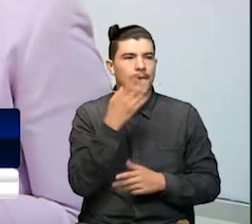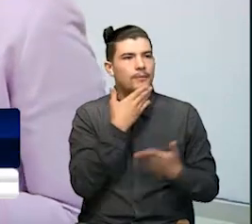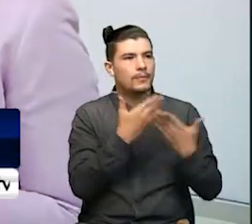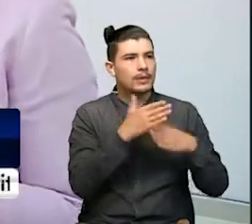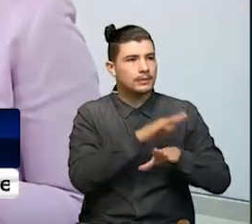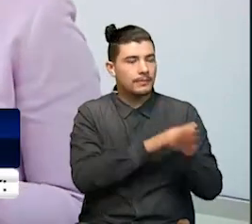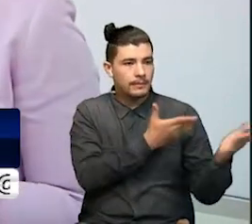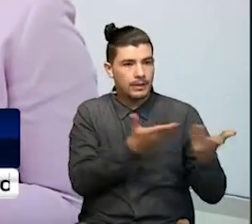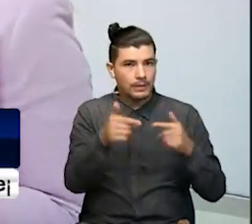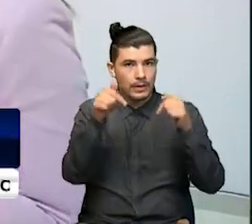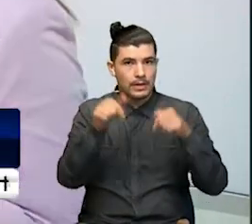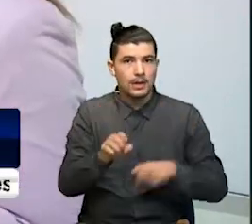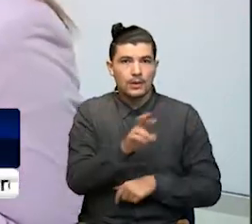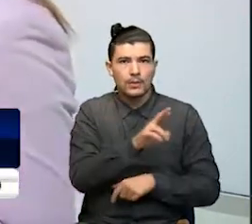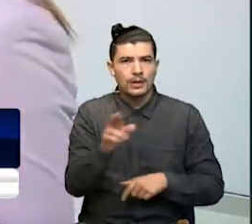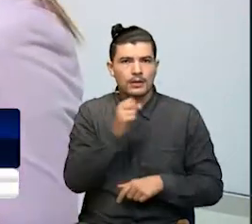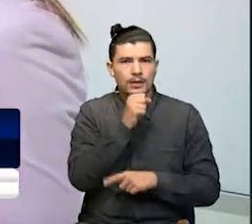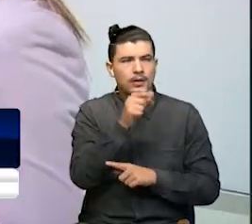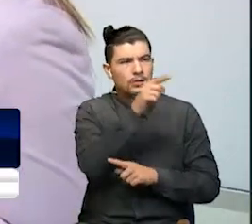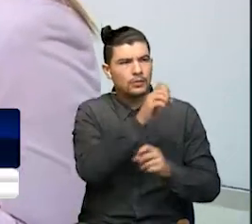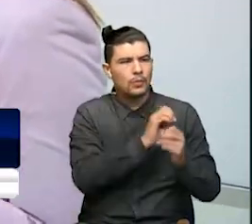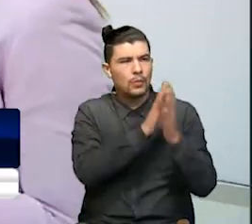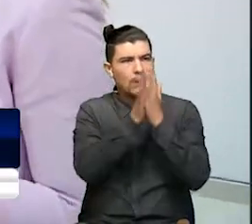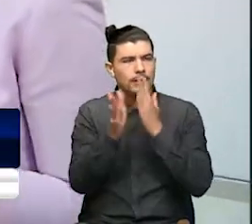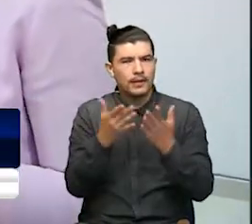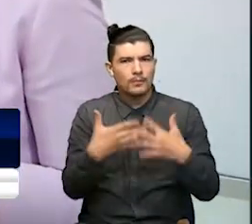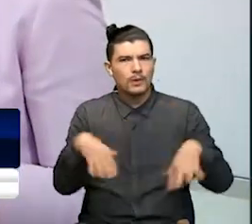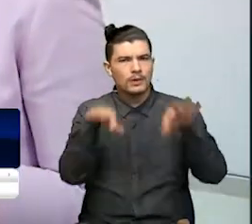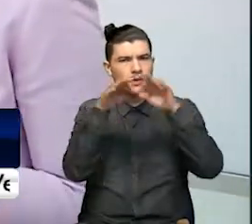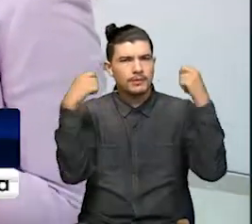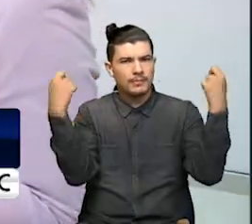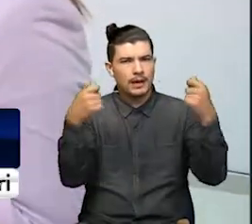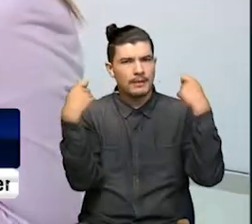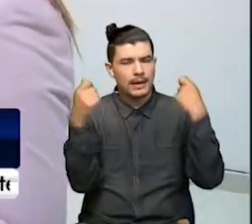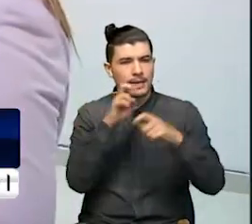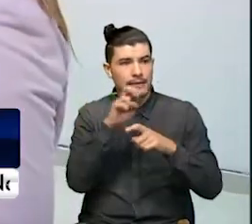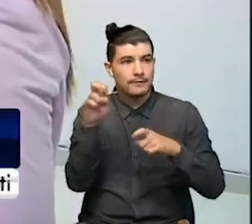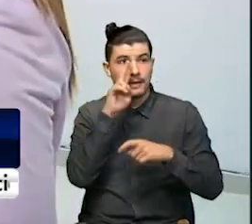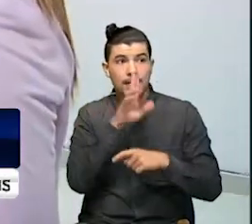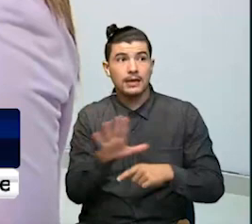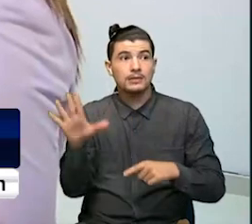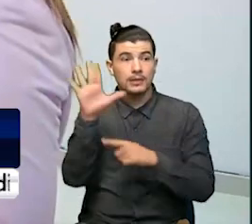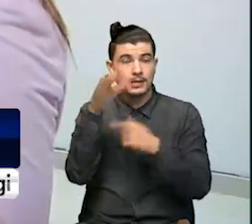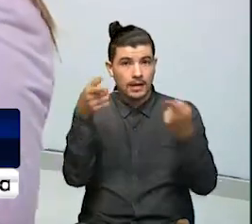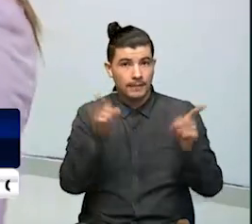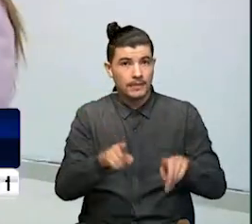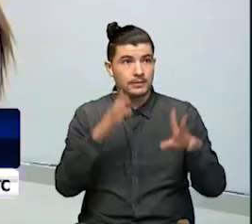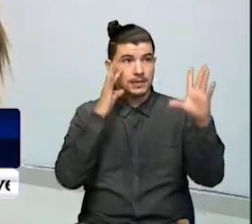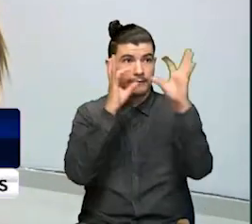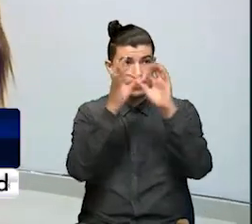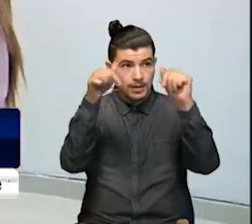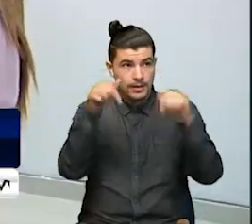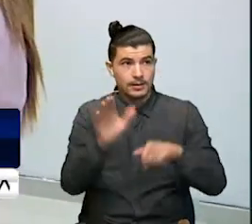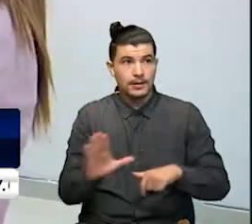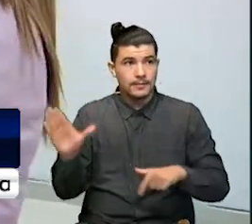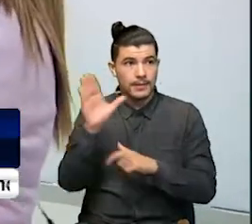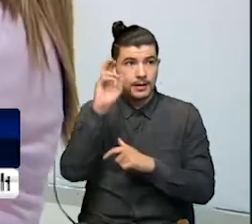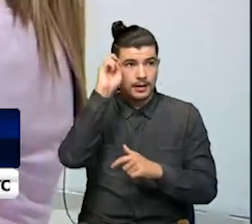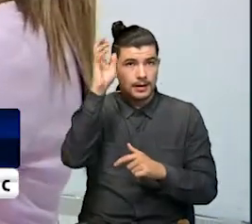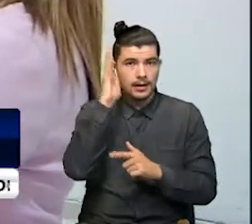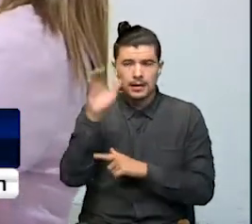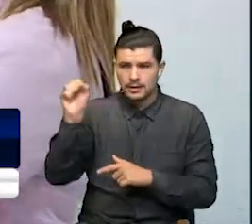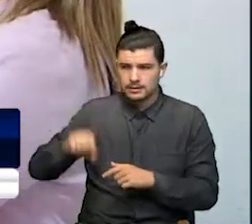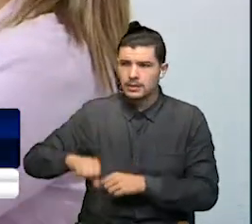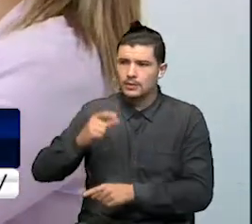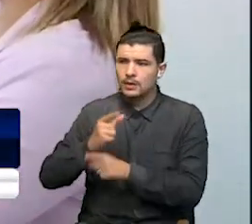oriente noticias y cuéntenos la importancia de esta campaña es a nivel nacional pero también se va a enfocar por supuesto aquí en norte de santander dios y padre